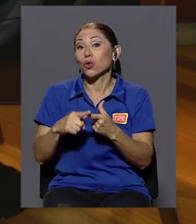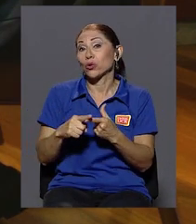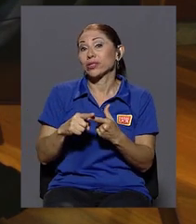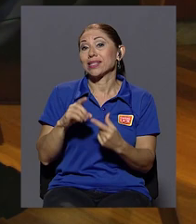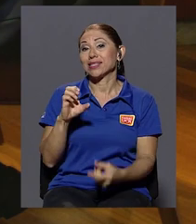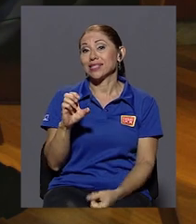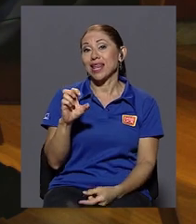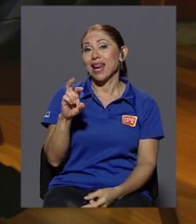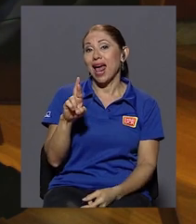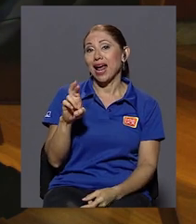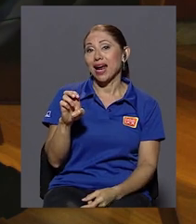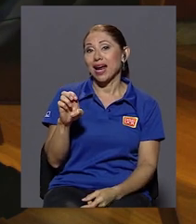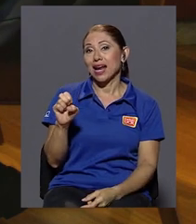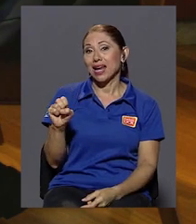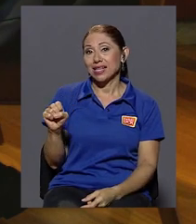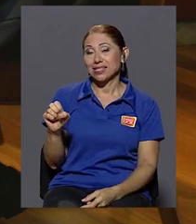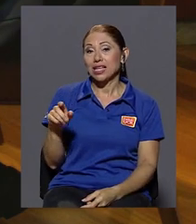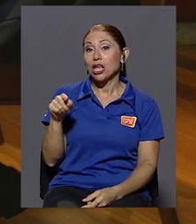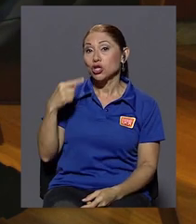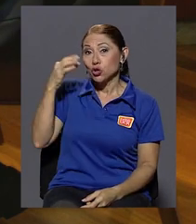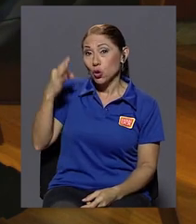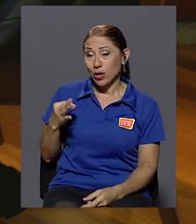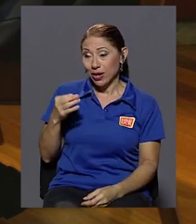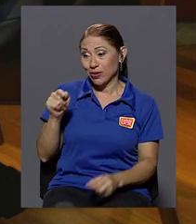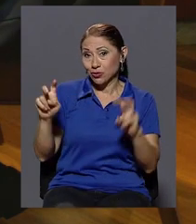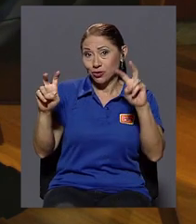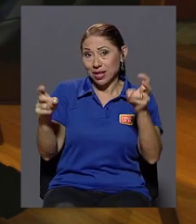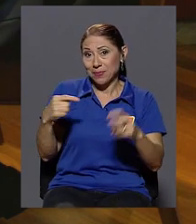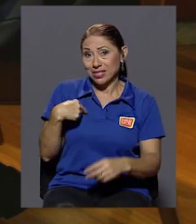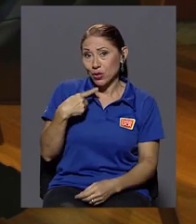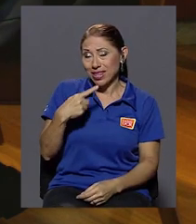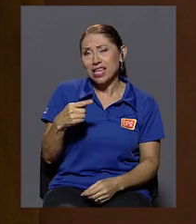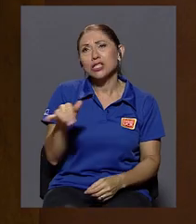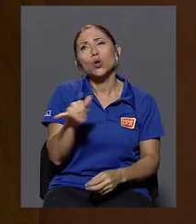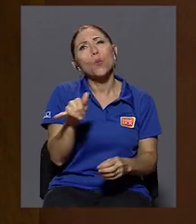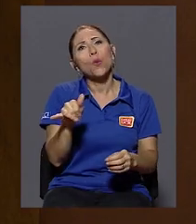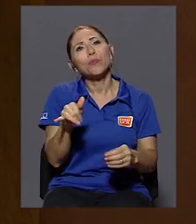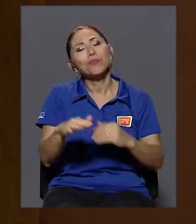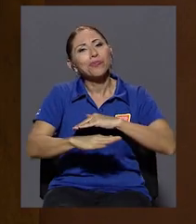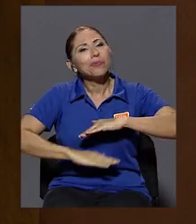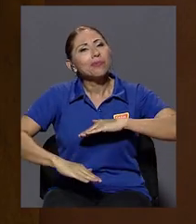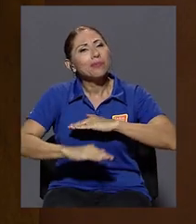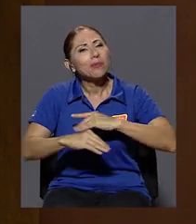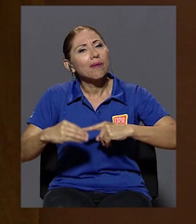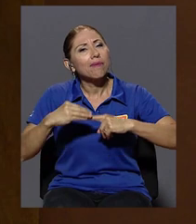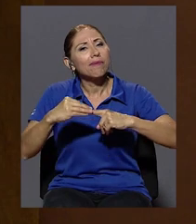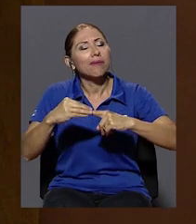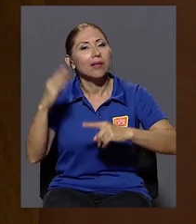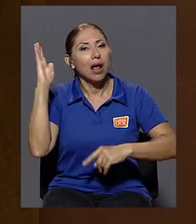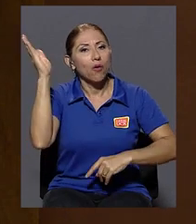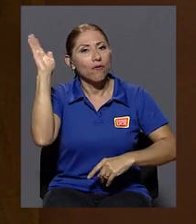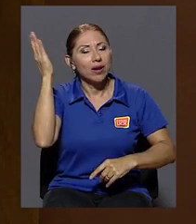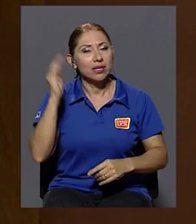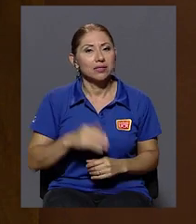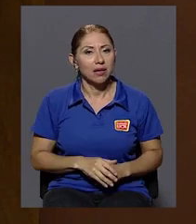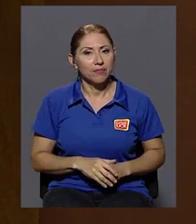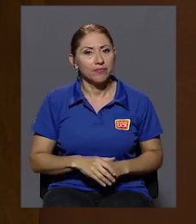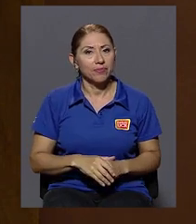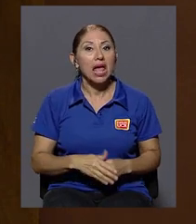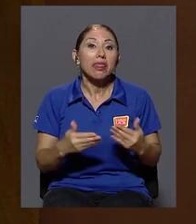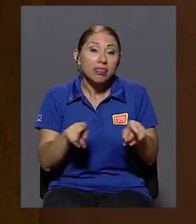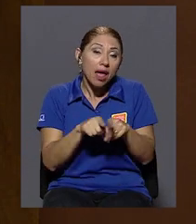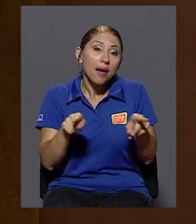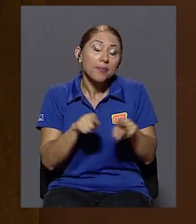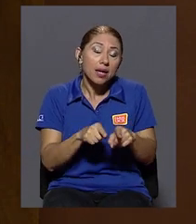CRES, yo creo que estos temas que yo te marqué han sido un poco los ejes que han marcado la